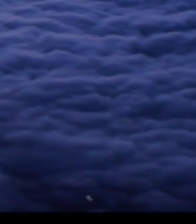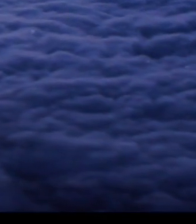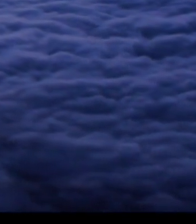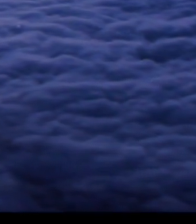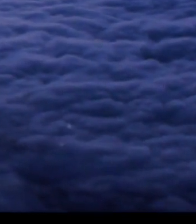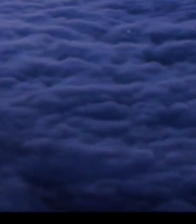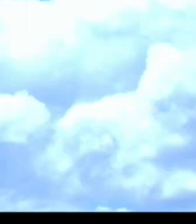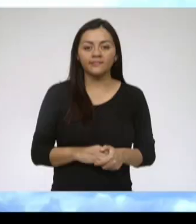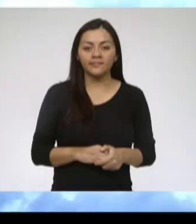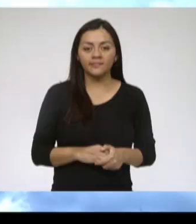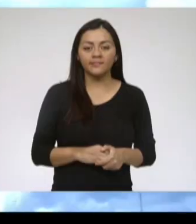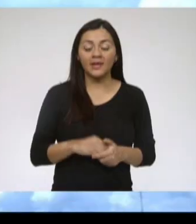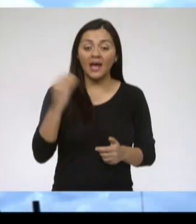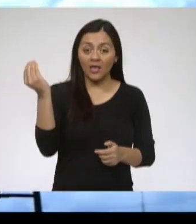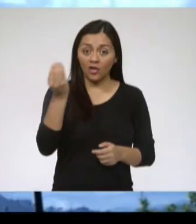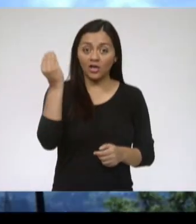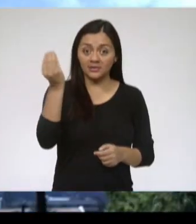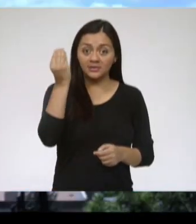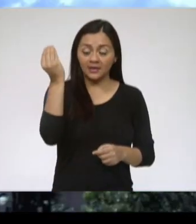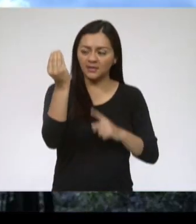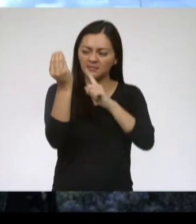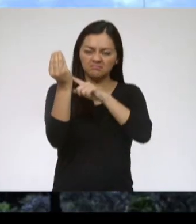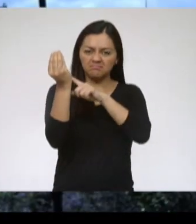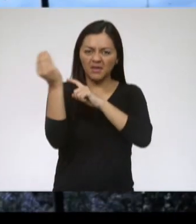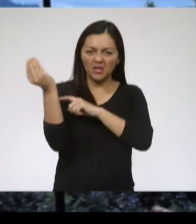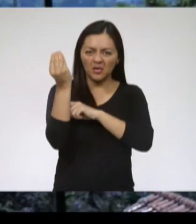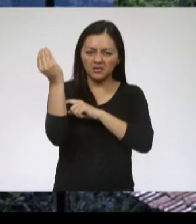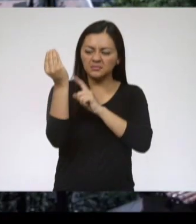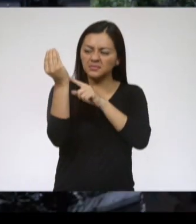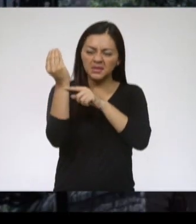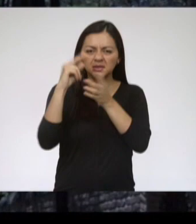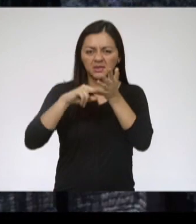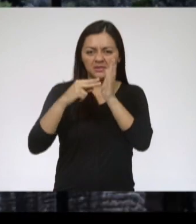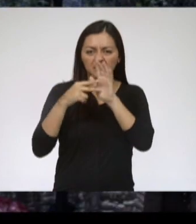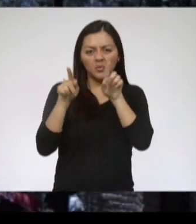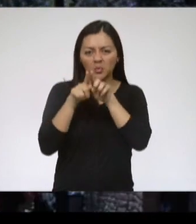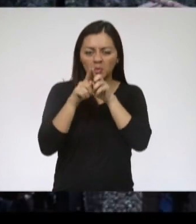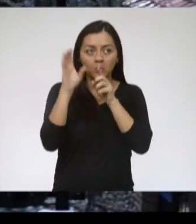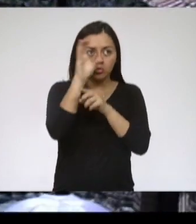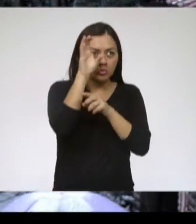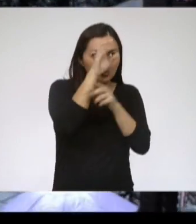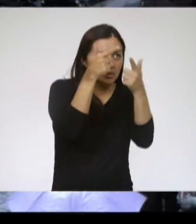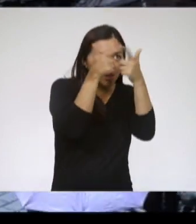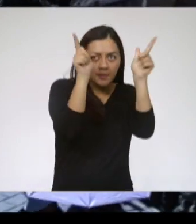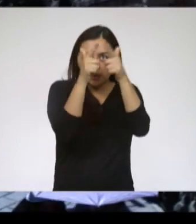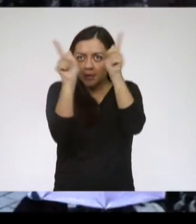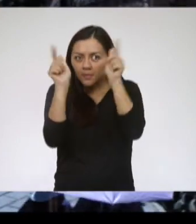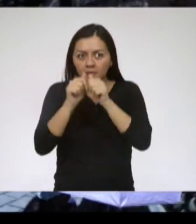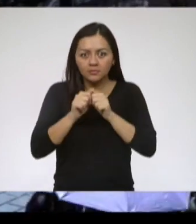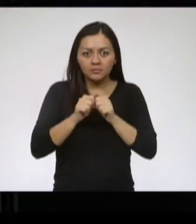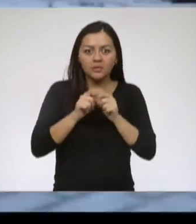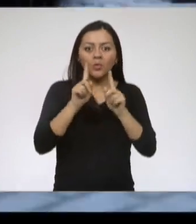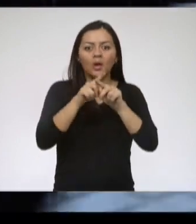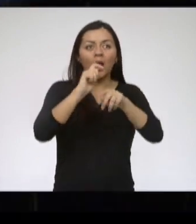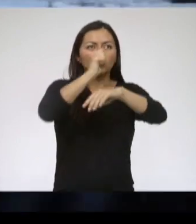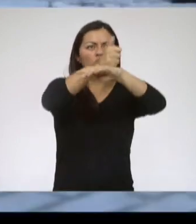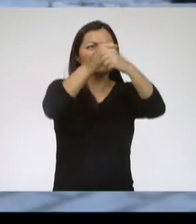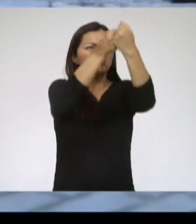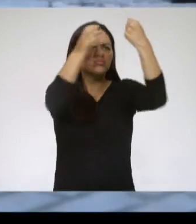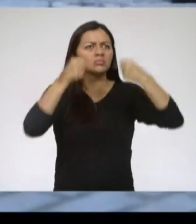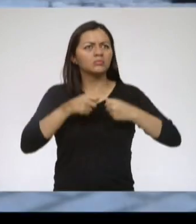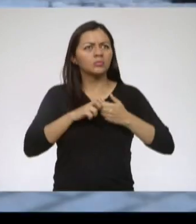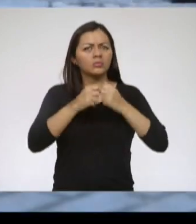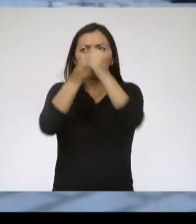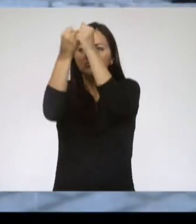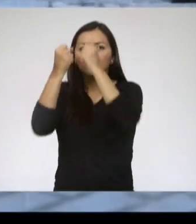La adolescencia es la búsqueda de libertad, de choque con las figuras de autoridad.